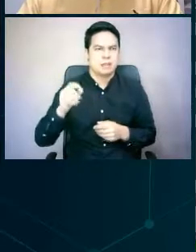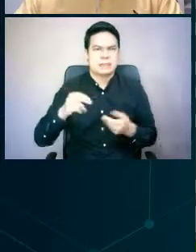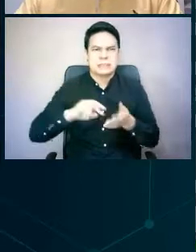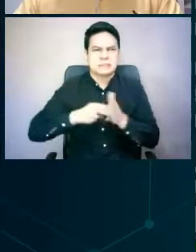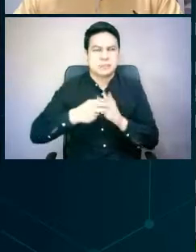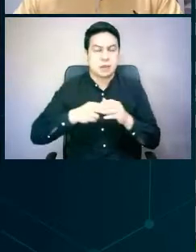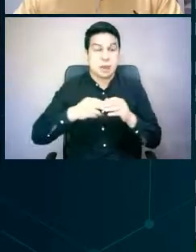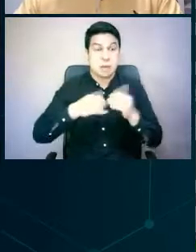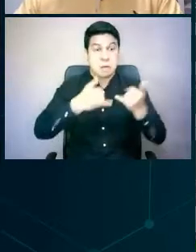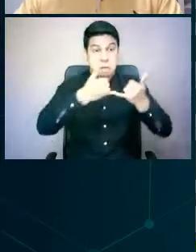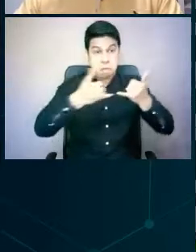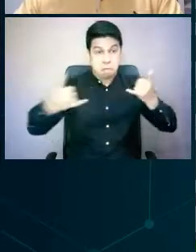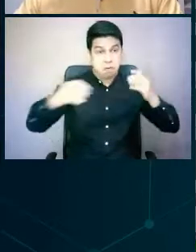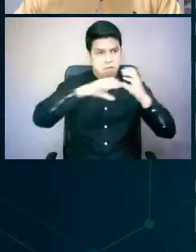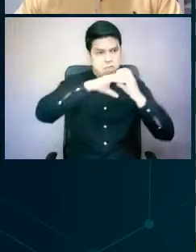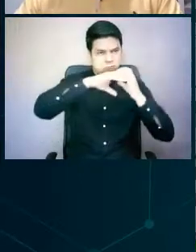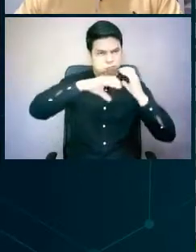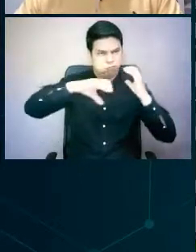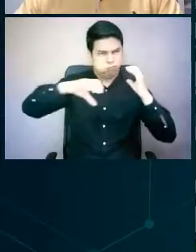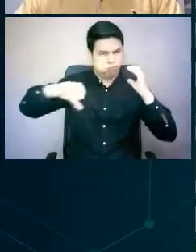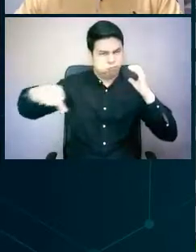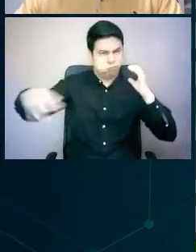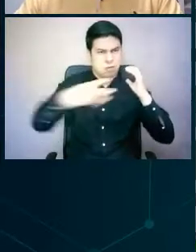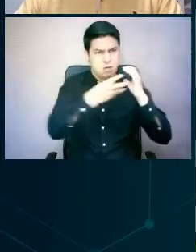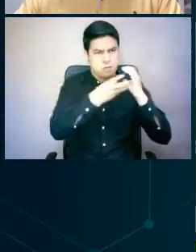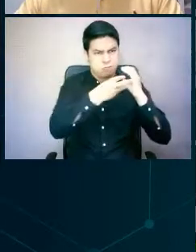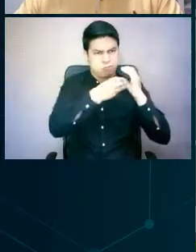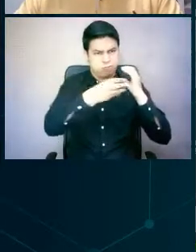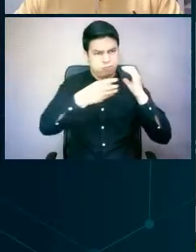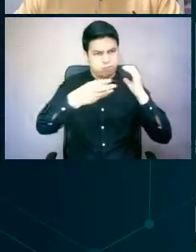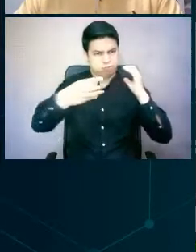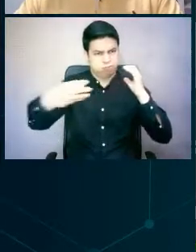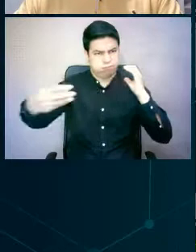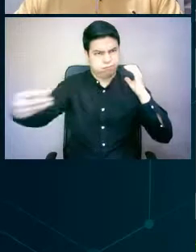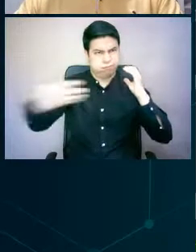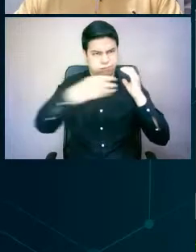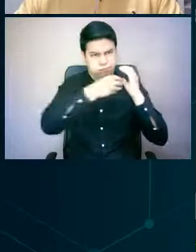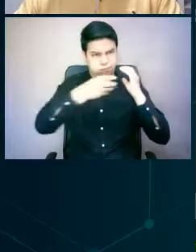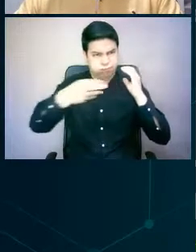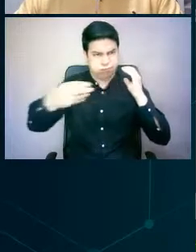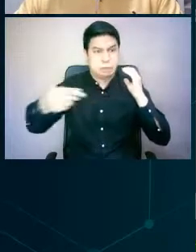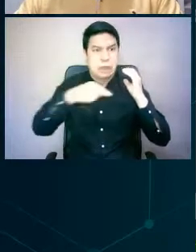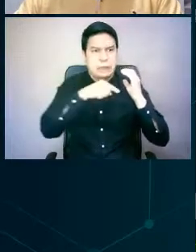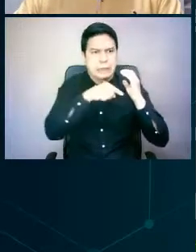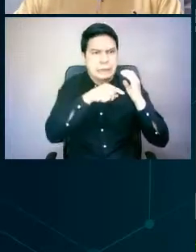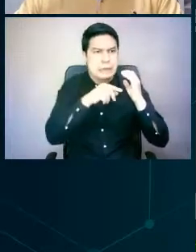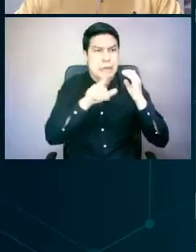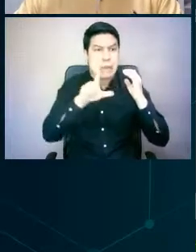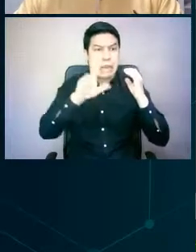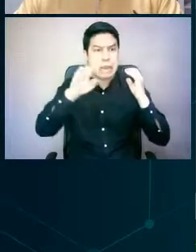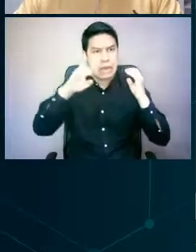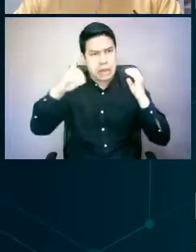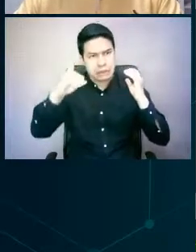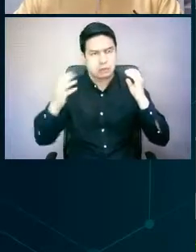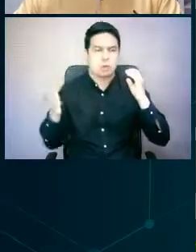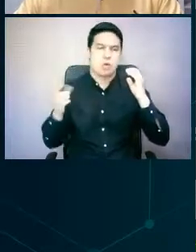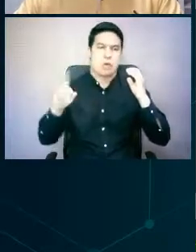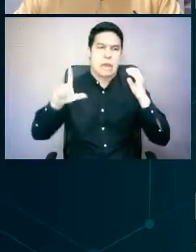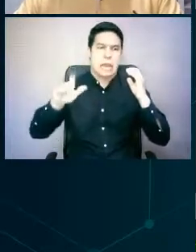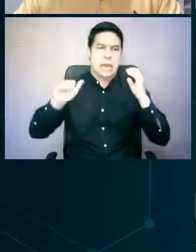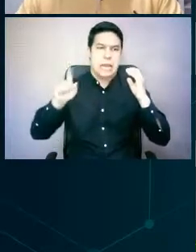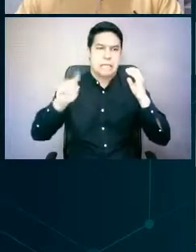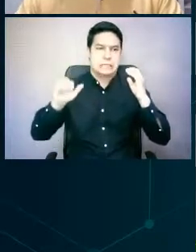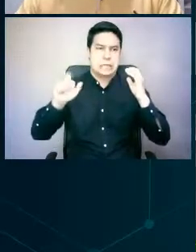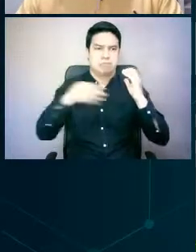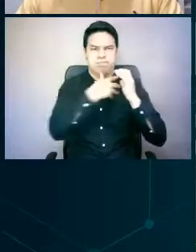transmiten impulsos controlados de luz LED o láser. Los pulsos viajan por la fibra hasta llegar a su destino y es en la luz